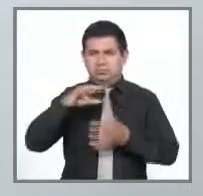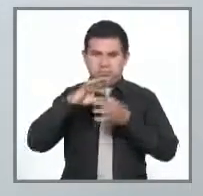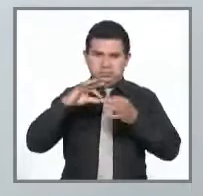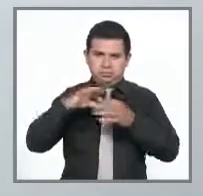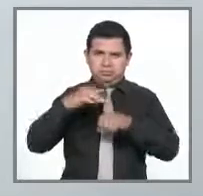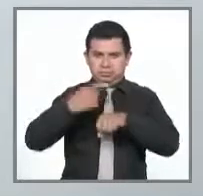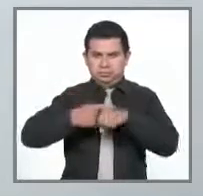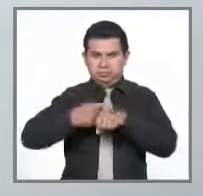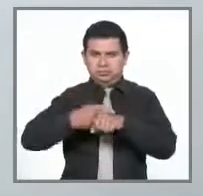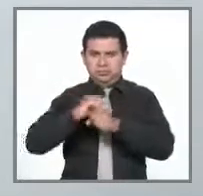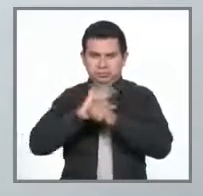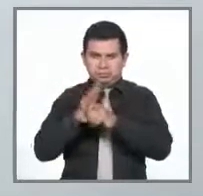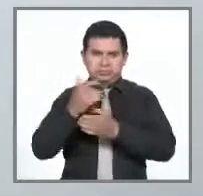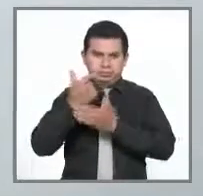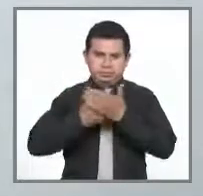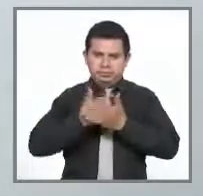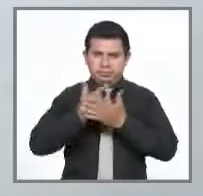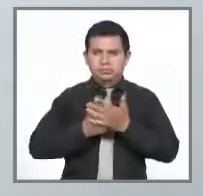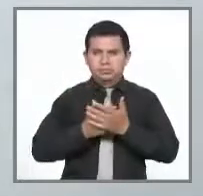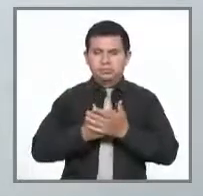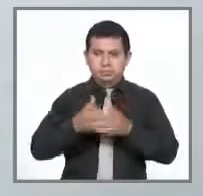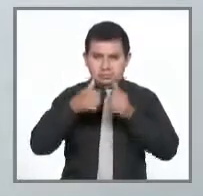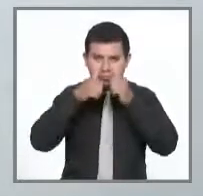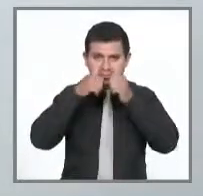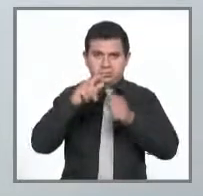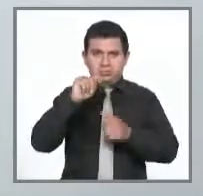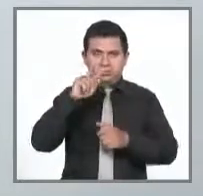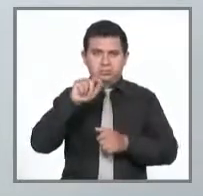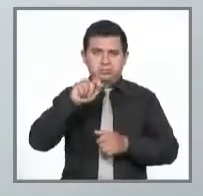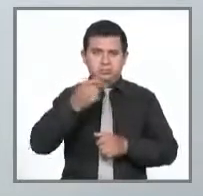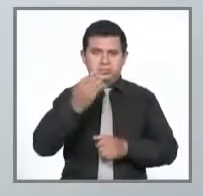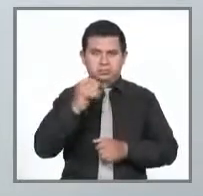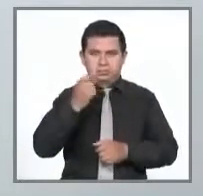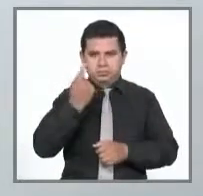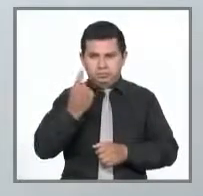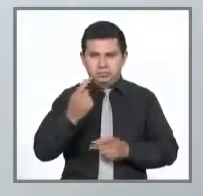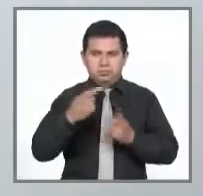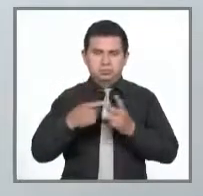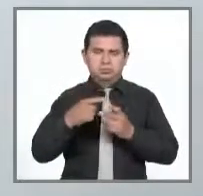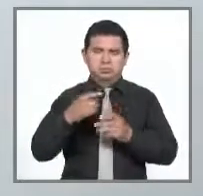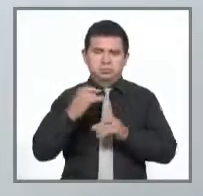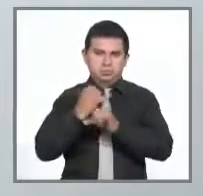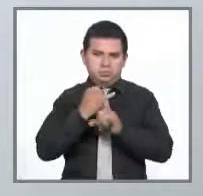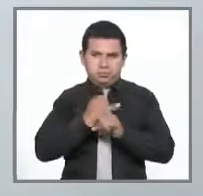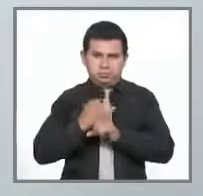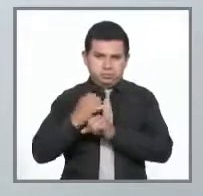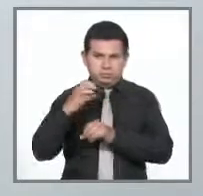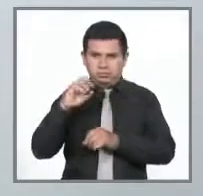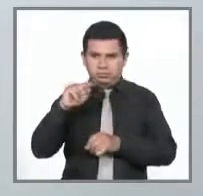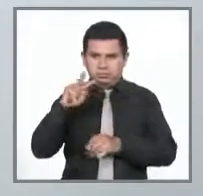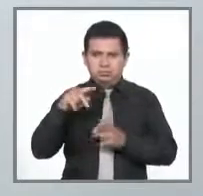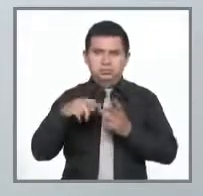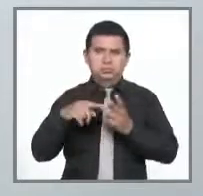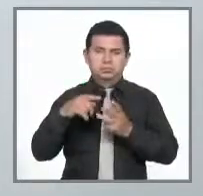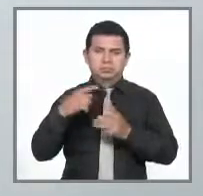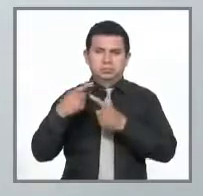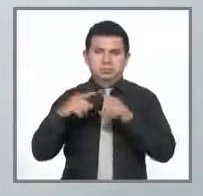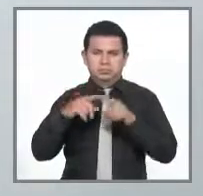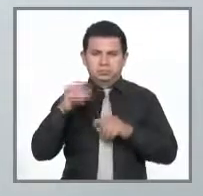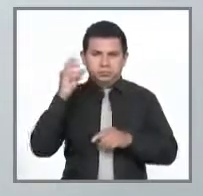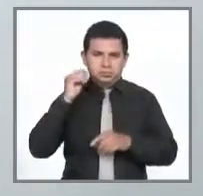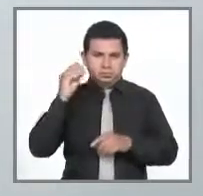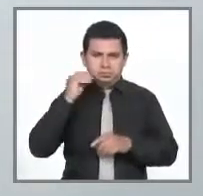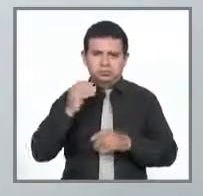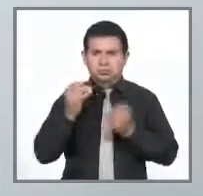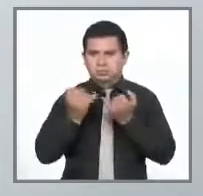epidemiológico le pedimos nos acompaña en televisión digital por el 9.1 en redes sociales oficiales de la corte de frecuencias radiofónicas